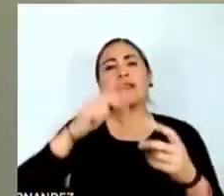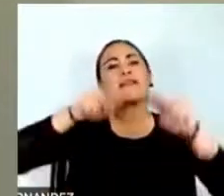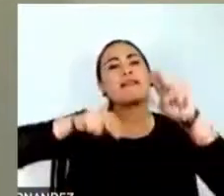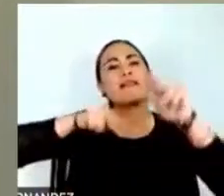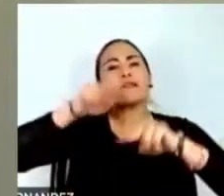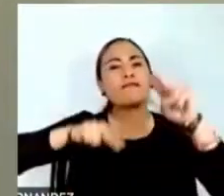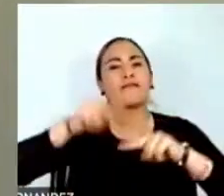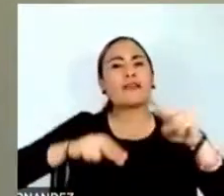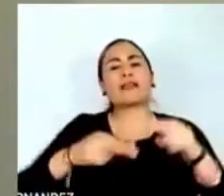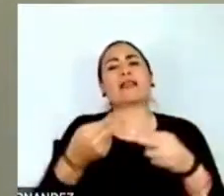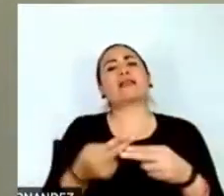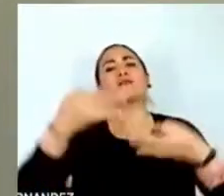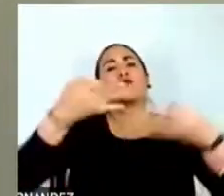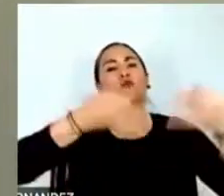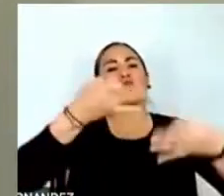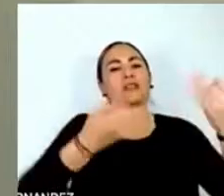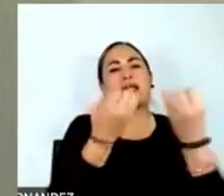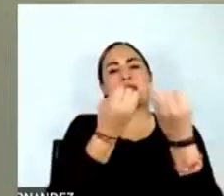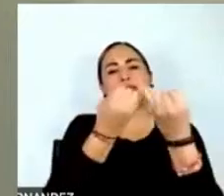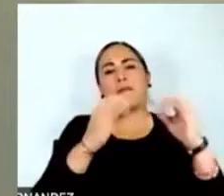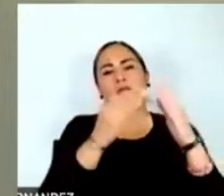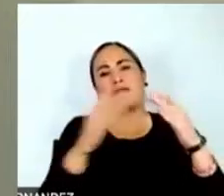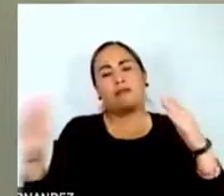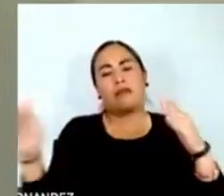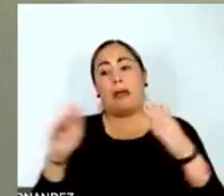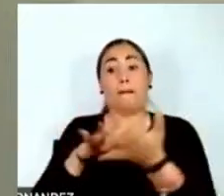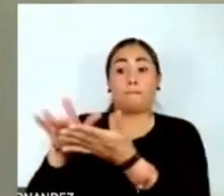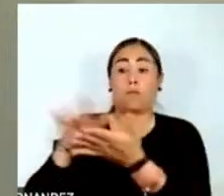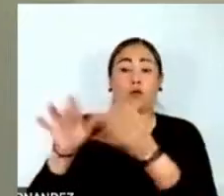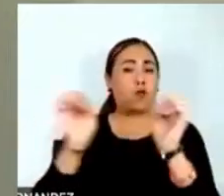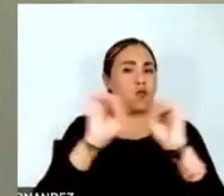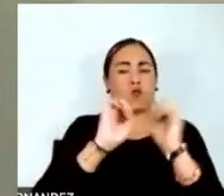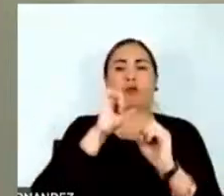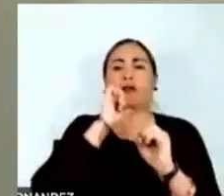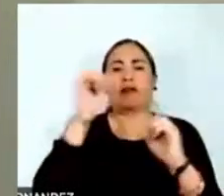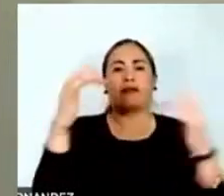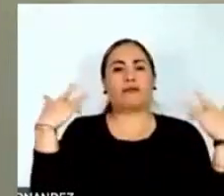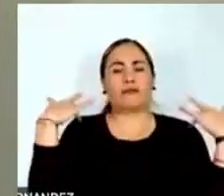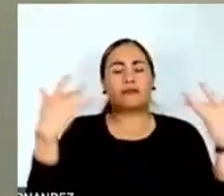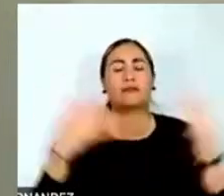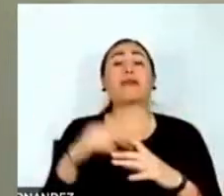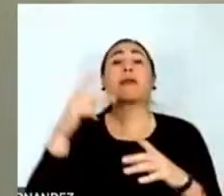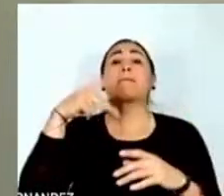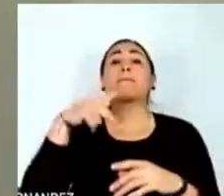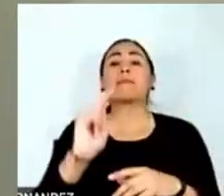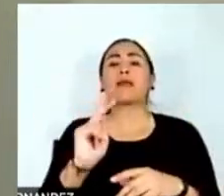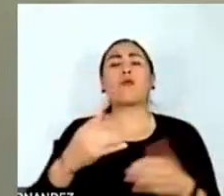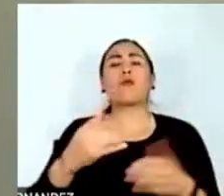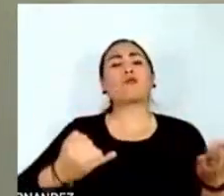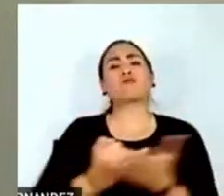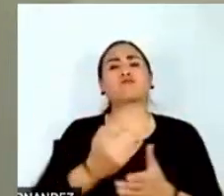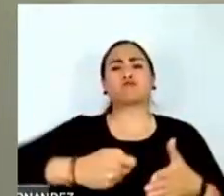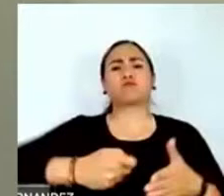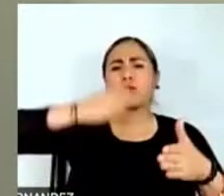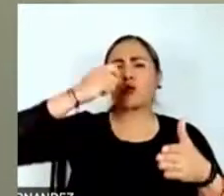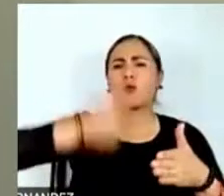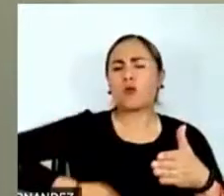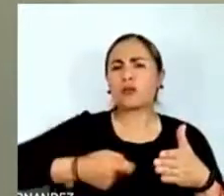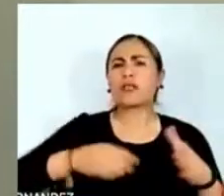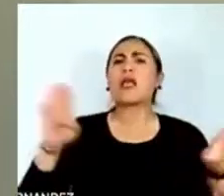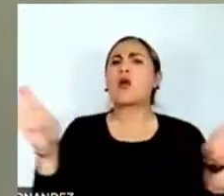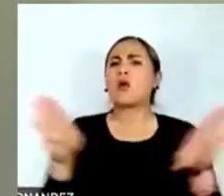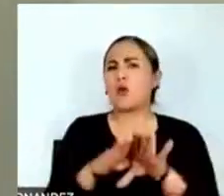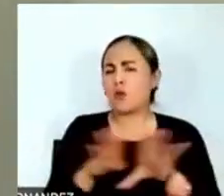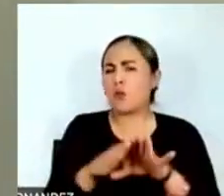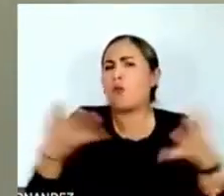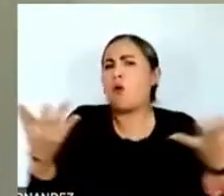independiente e imparcial. Pero ¿cómo llegó la Corte a desarrollar esta idea de